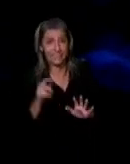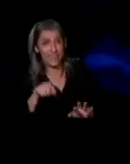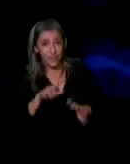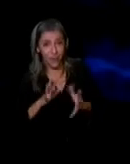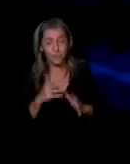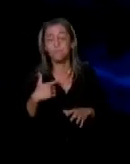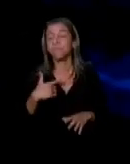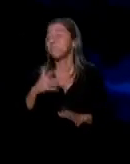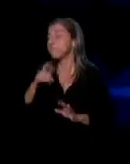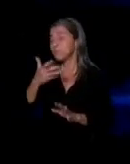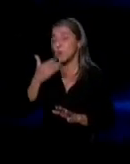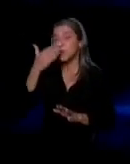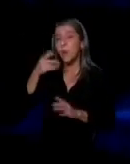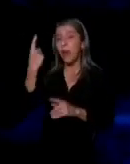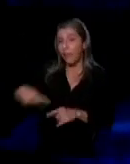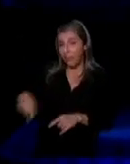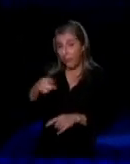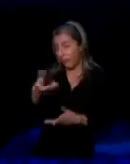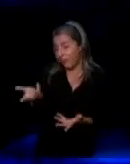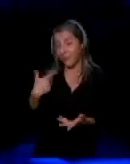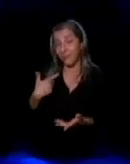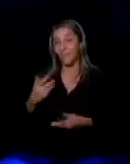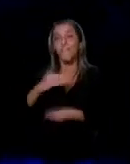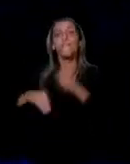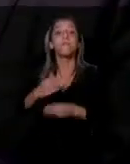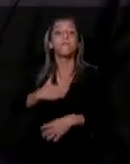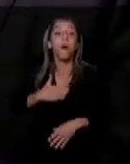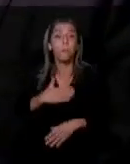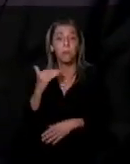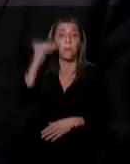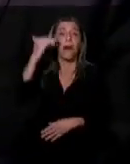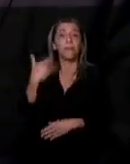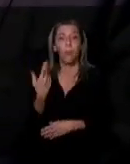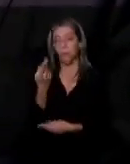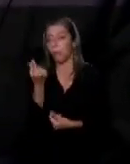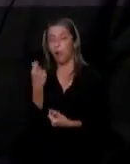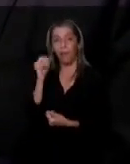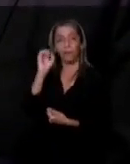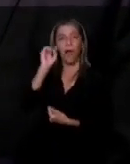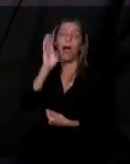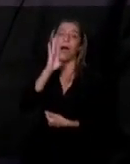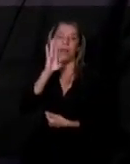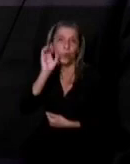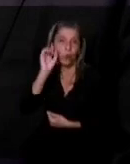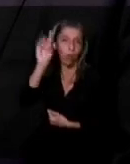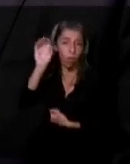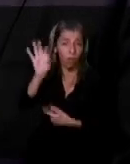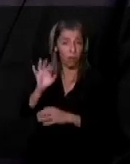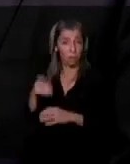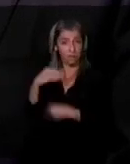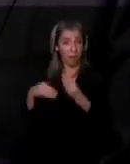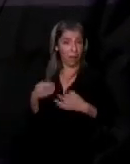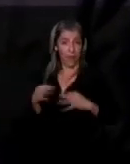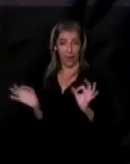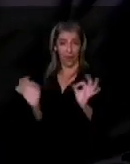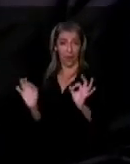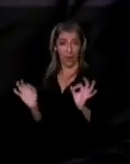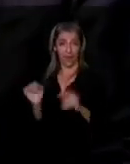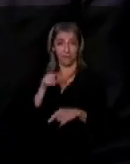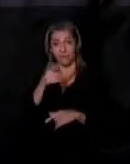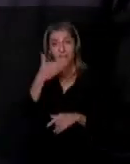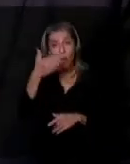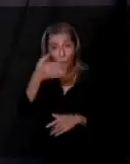familia la que tiene departamentos propiedades y cuentas en Estados Unidos es la tuya en todo caso lo que tenés que hacer es hablar con